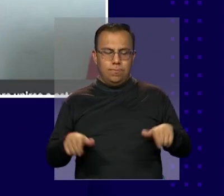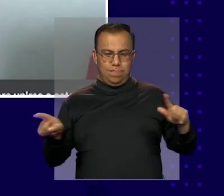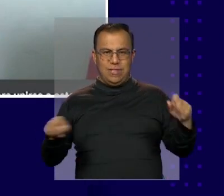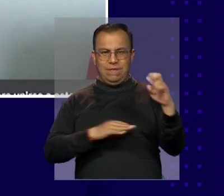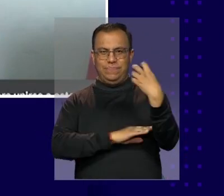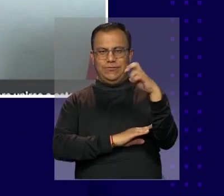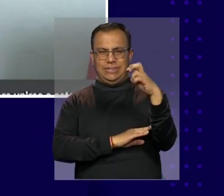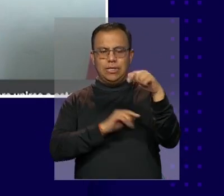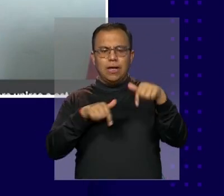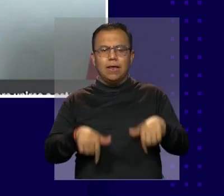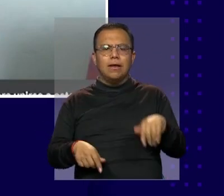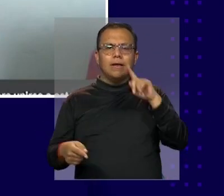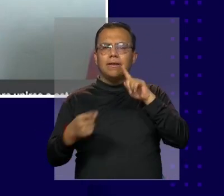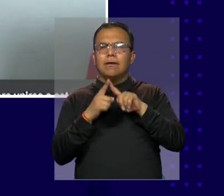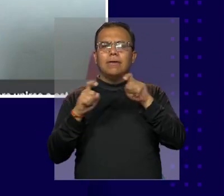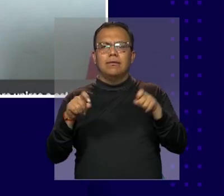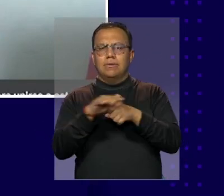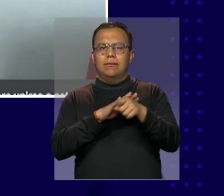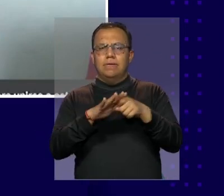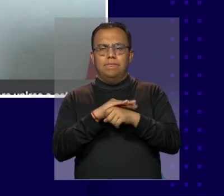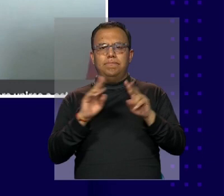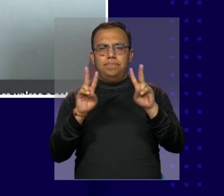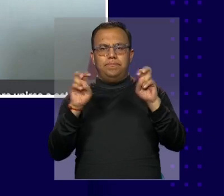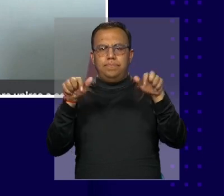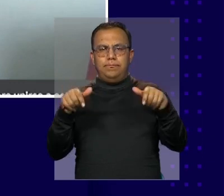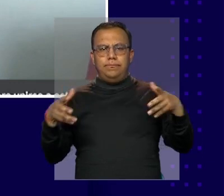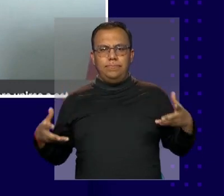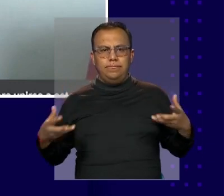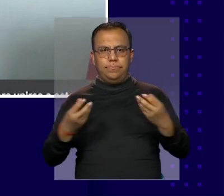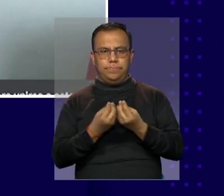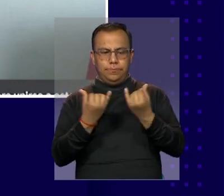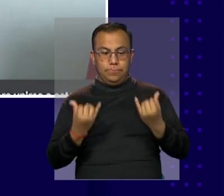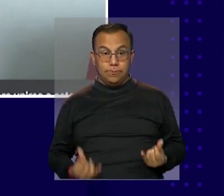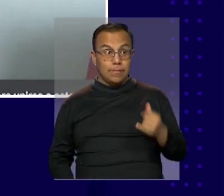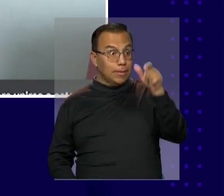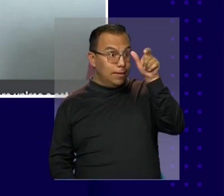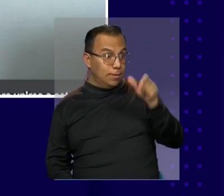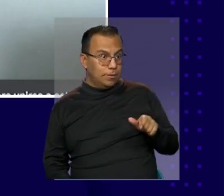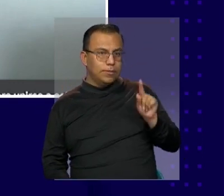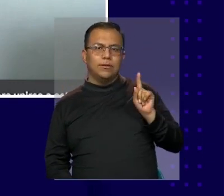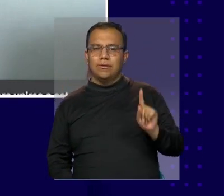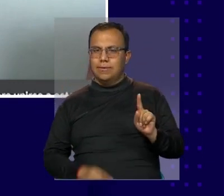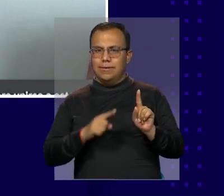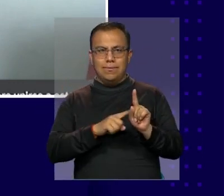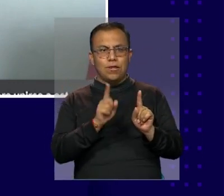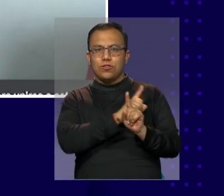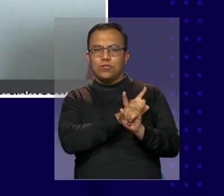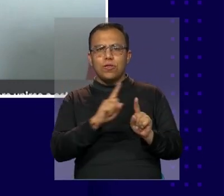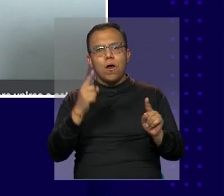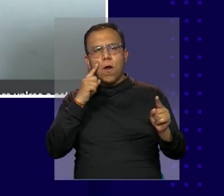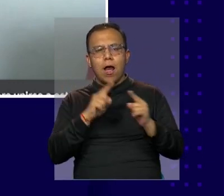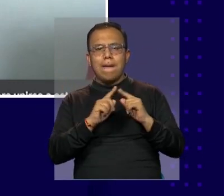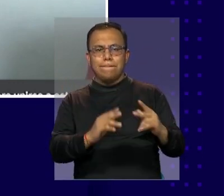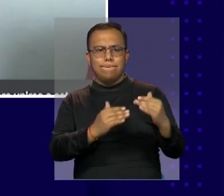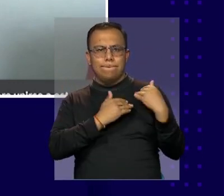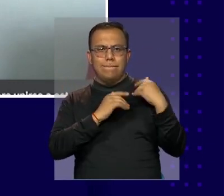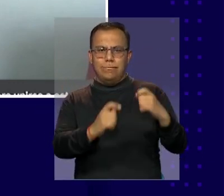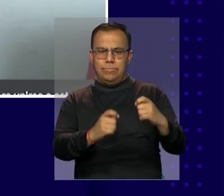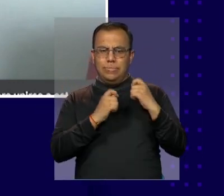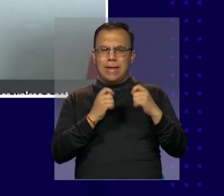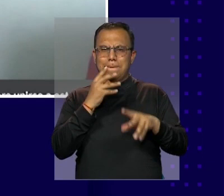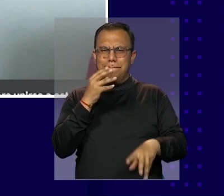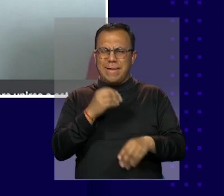Fiscalía está en dirección de una persona que no está en propiedad, pero además que ha